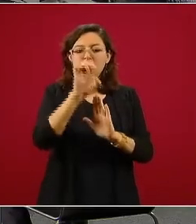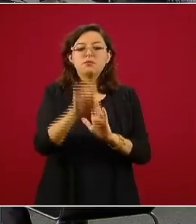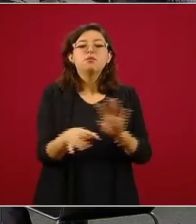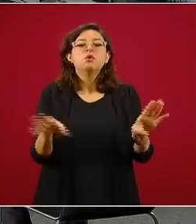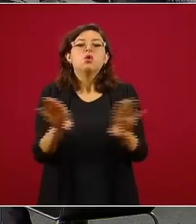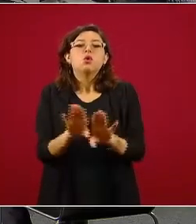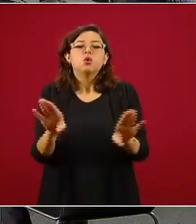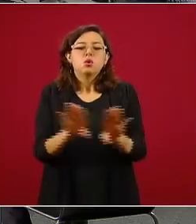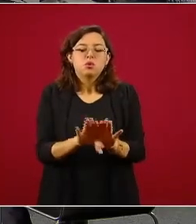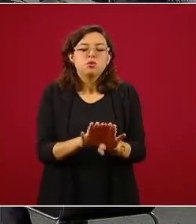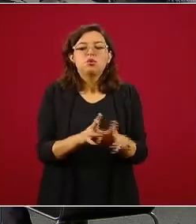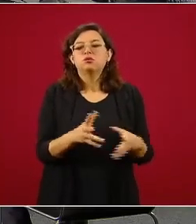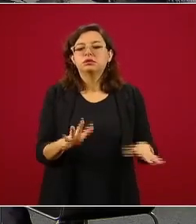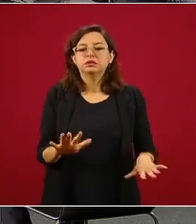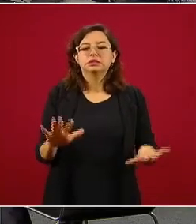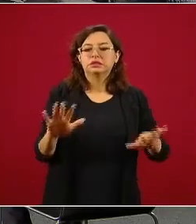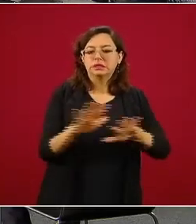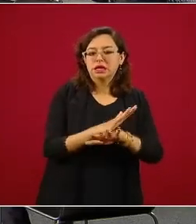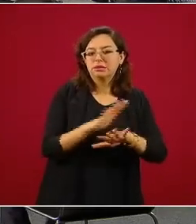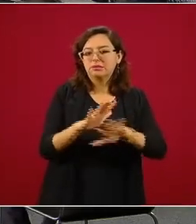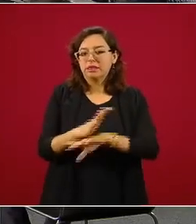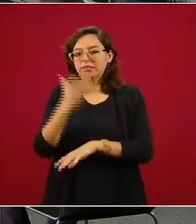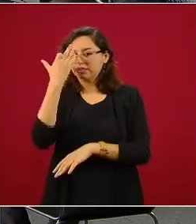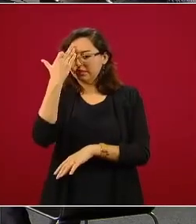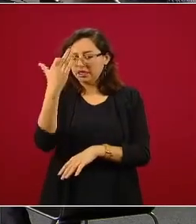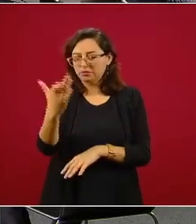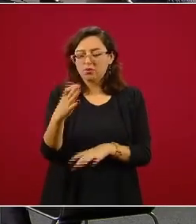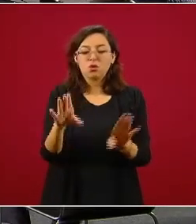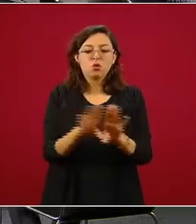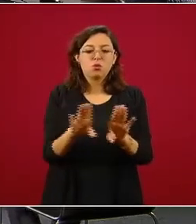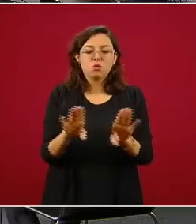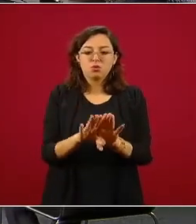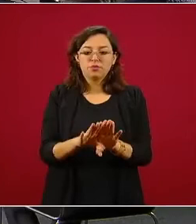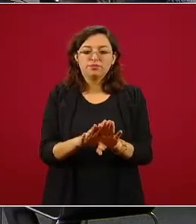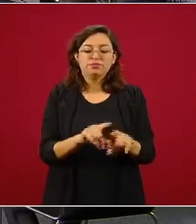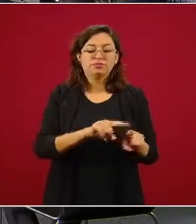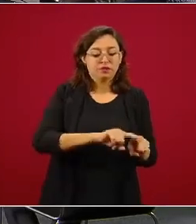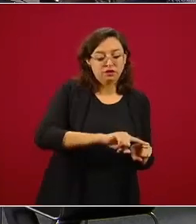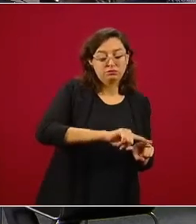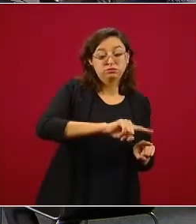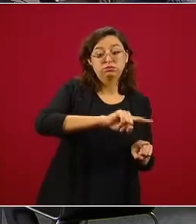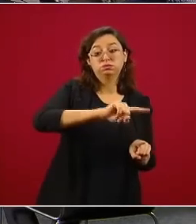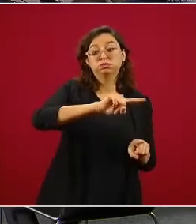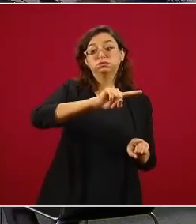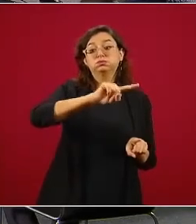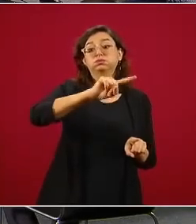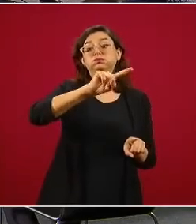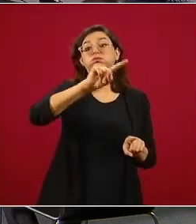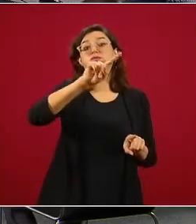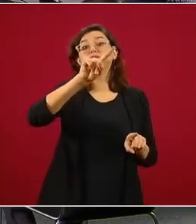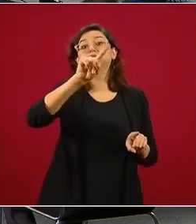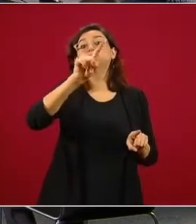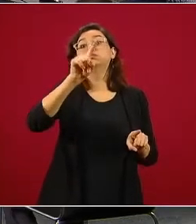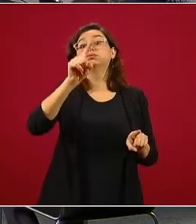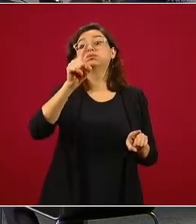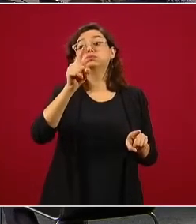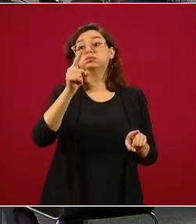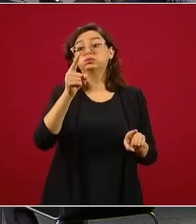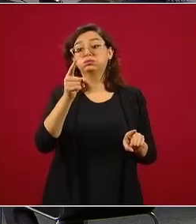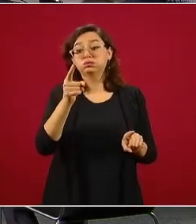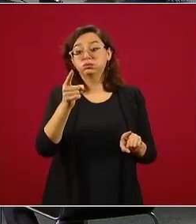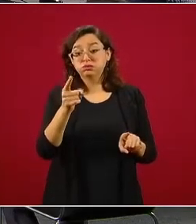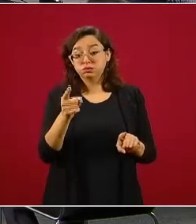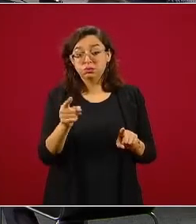casos con respecto al tiempo. Entonces, entre más sube la gráfica, entre más alta es esta figura que parece